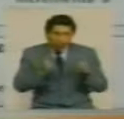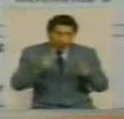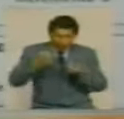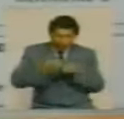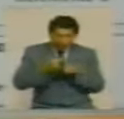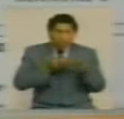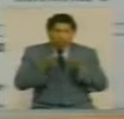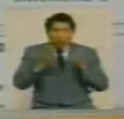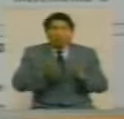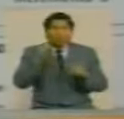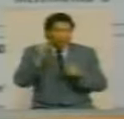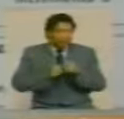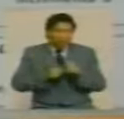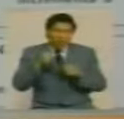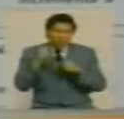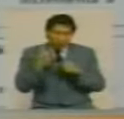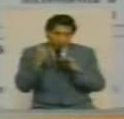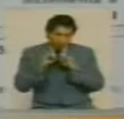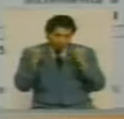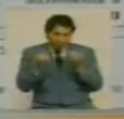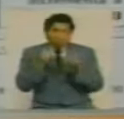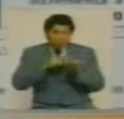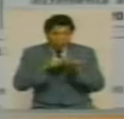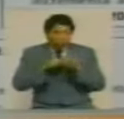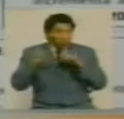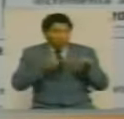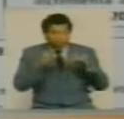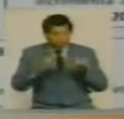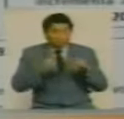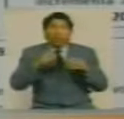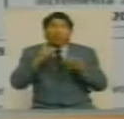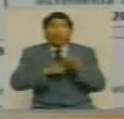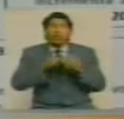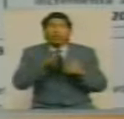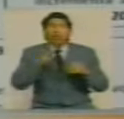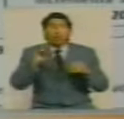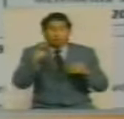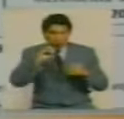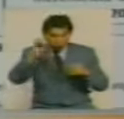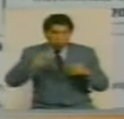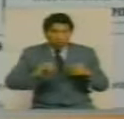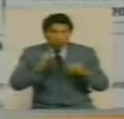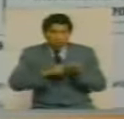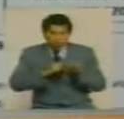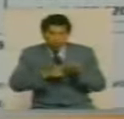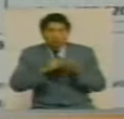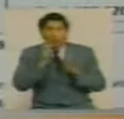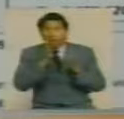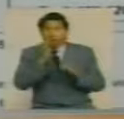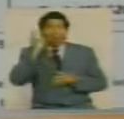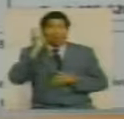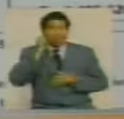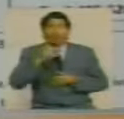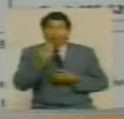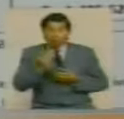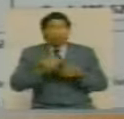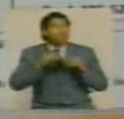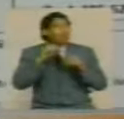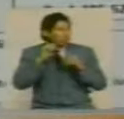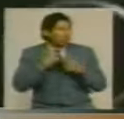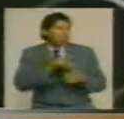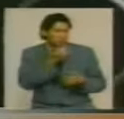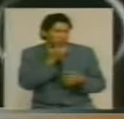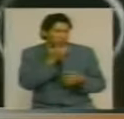de cada institución. Producto de ello, se pudo establecer que en el 48% de las declaraciones existen indicios de responsabilidad